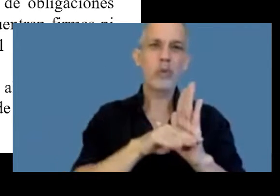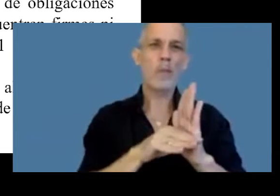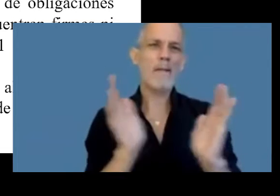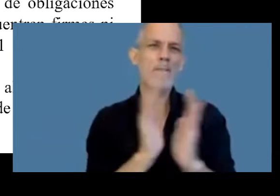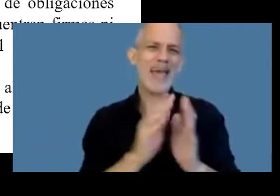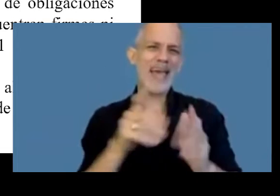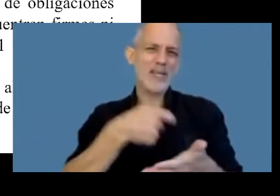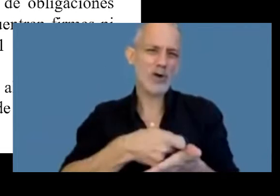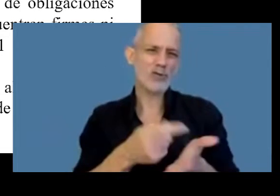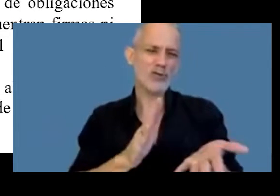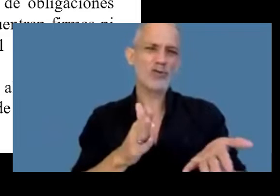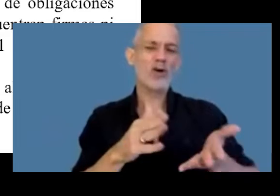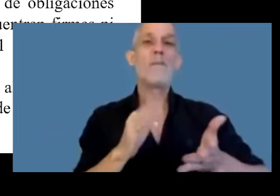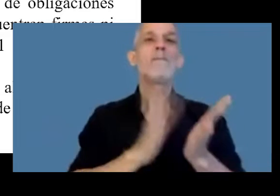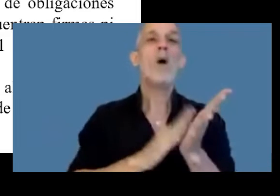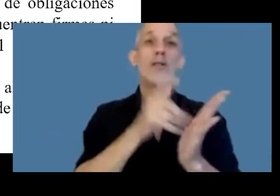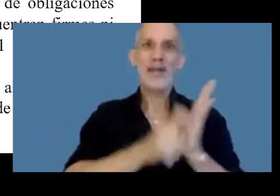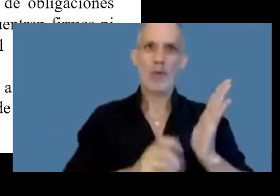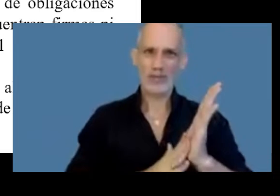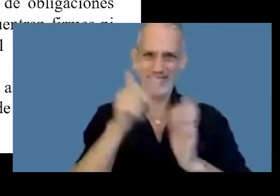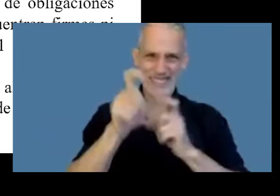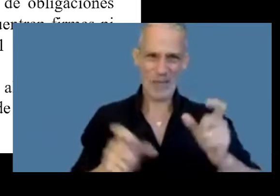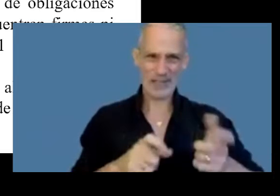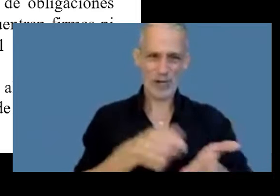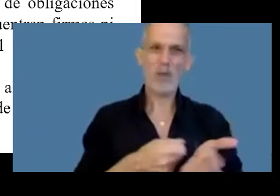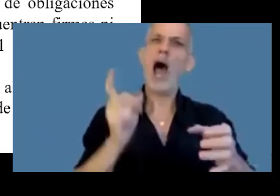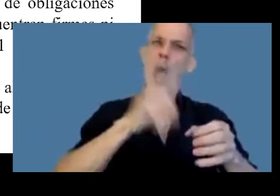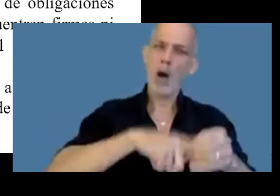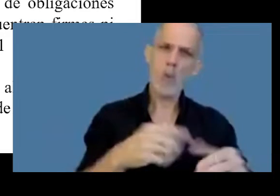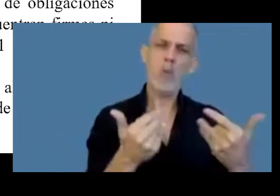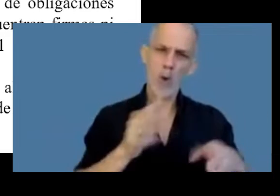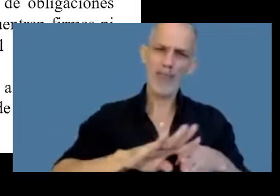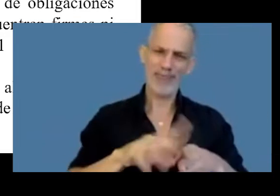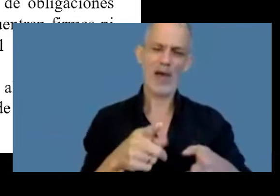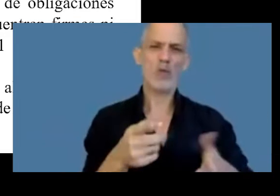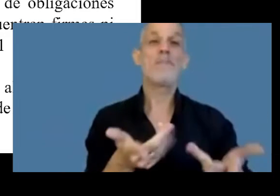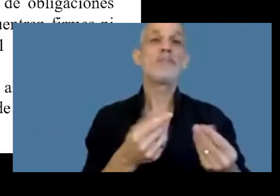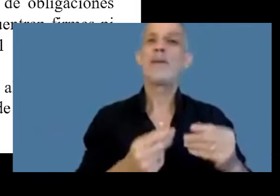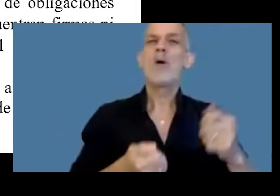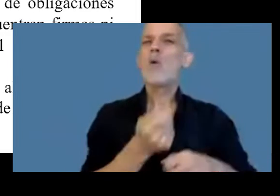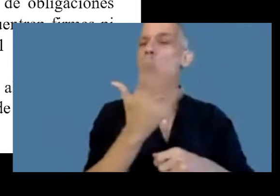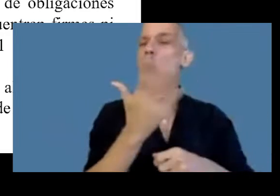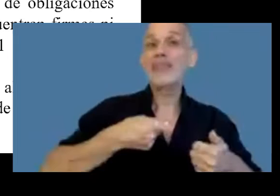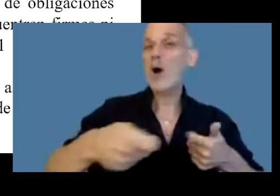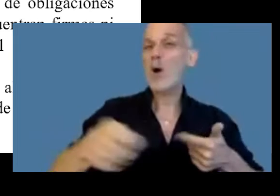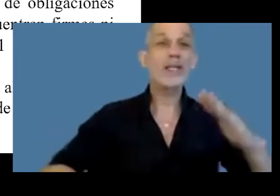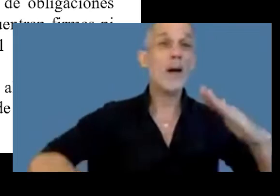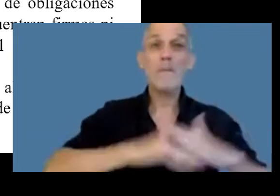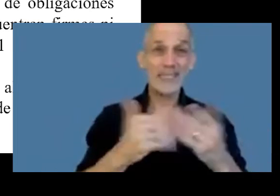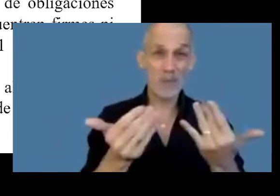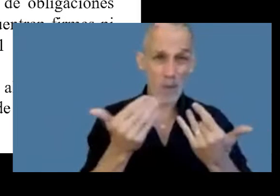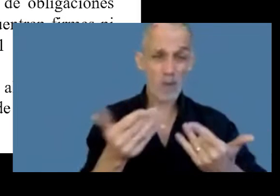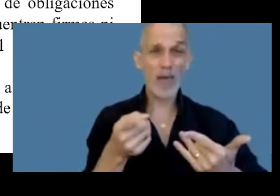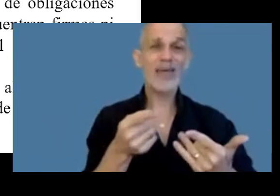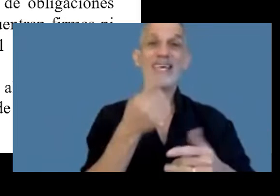contribuyentes, para monotributistas, y como les decía, la cantidad máxima de cuotas que puede ir de